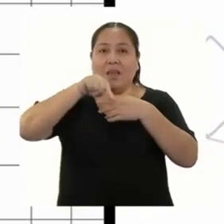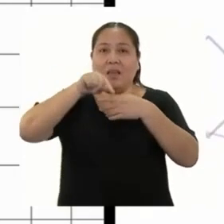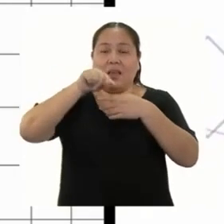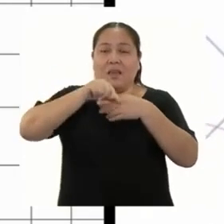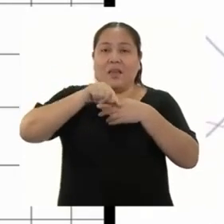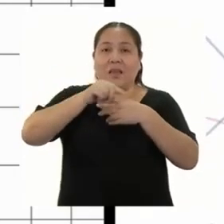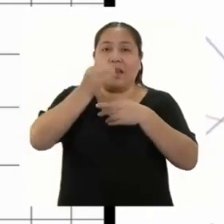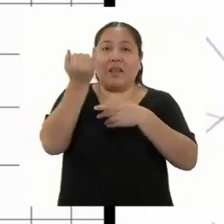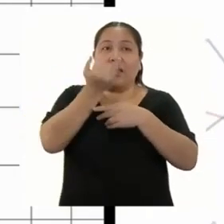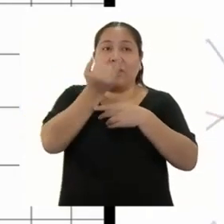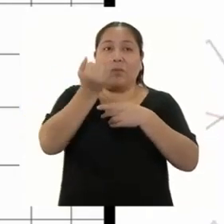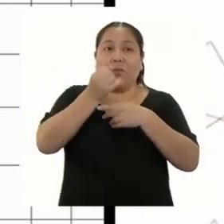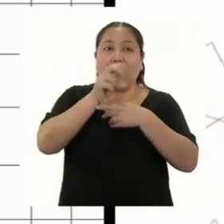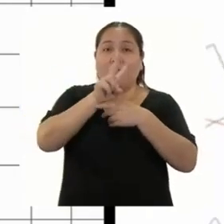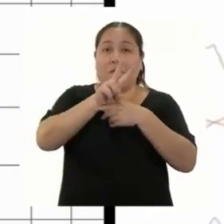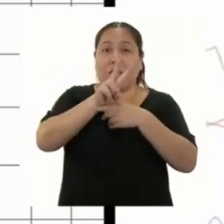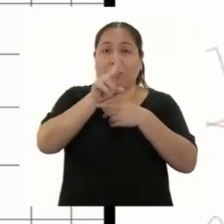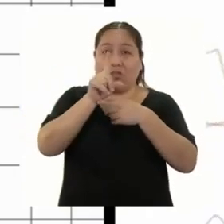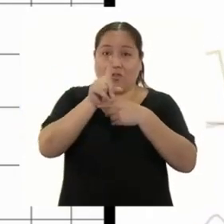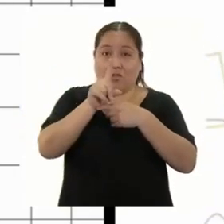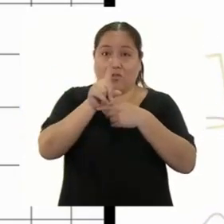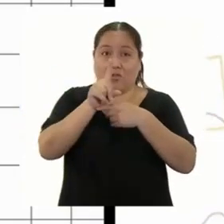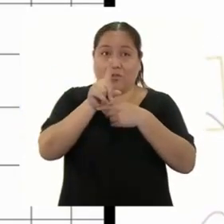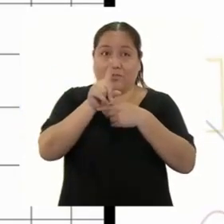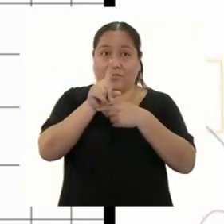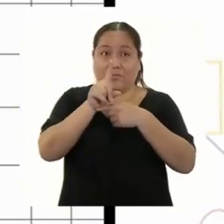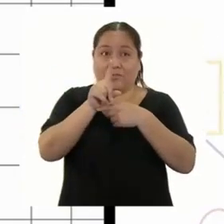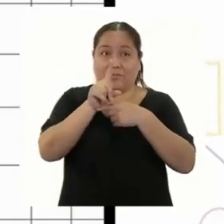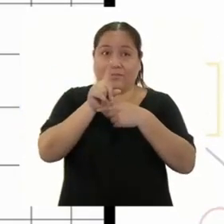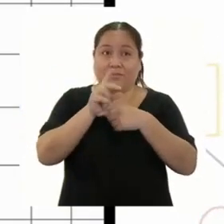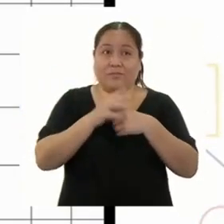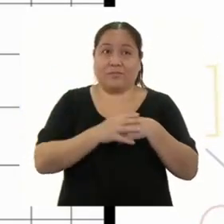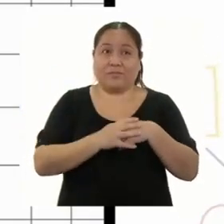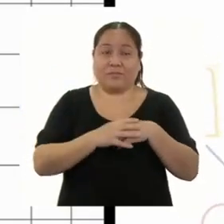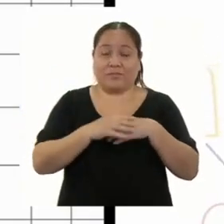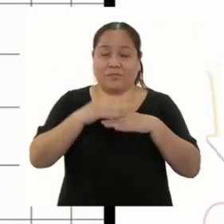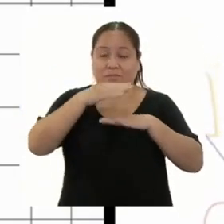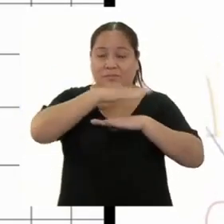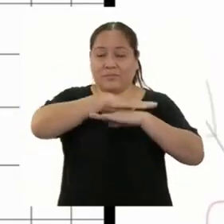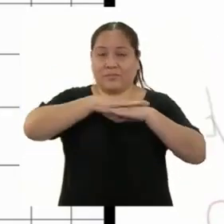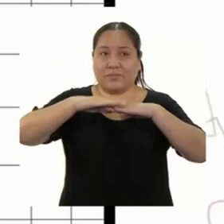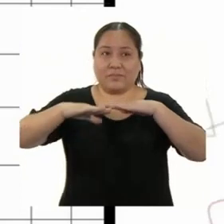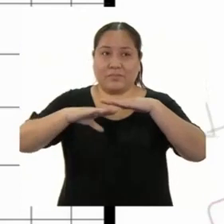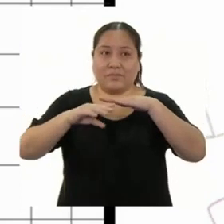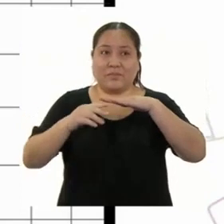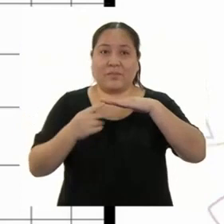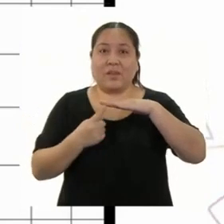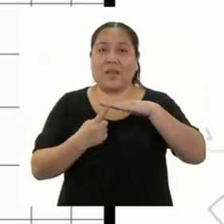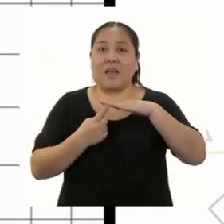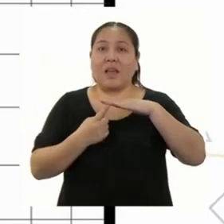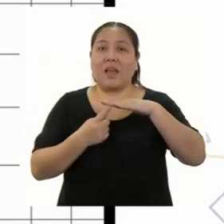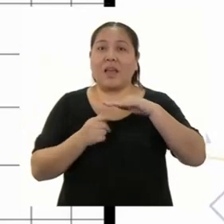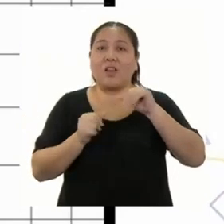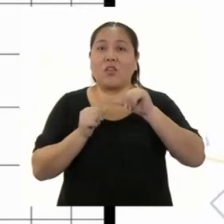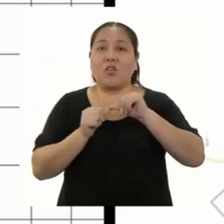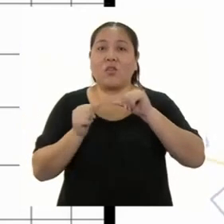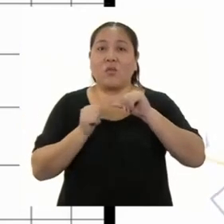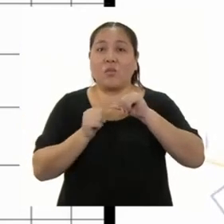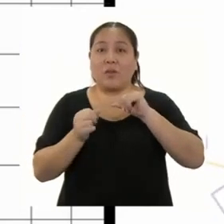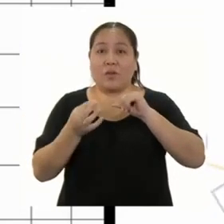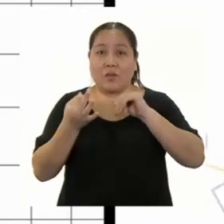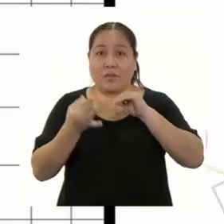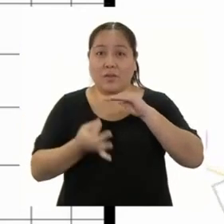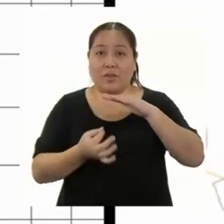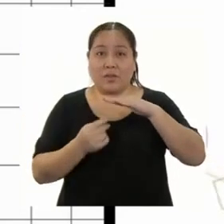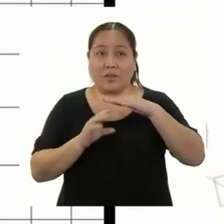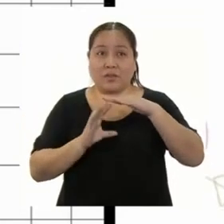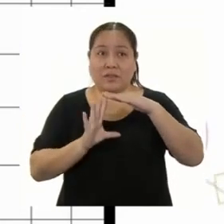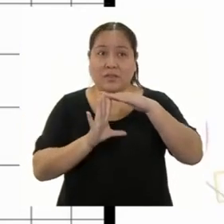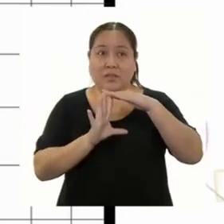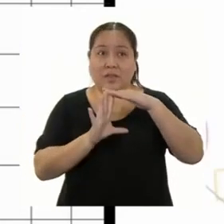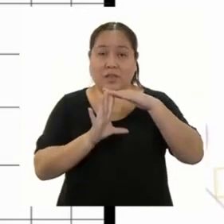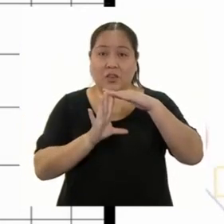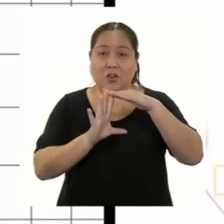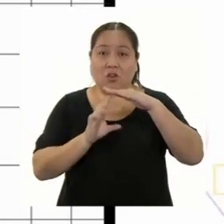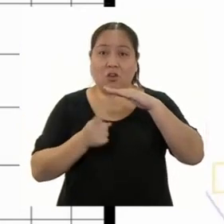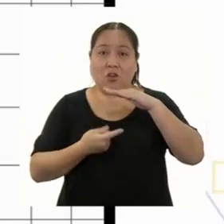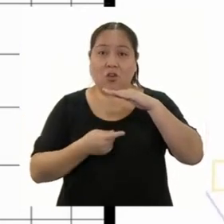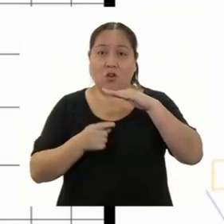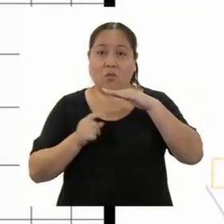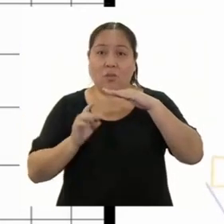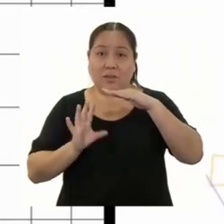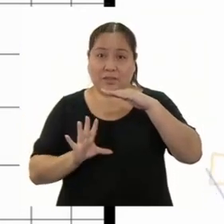es 21. Y el valor de la realidad en centímetros, que es